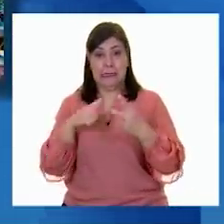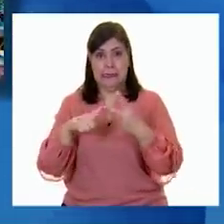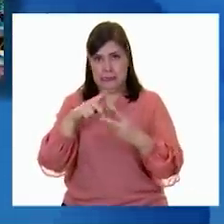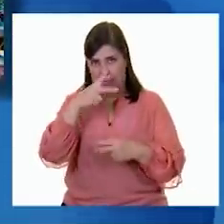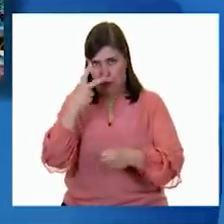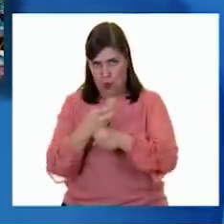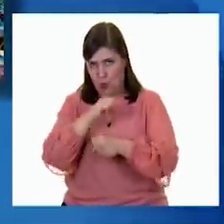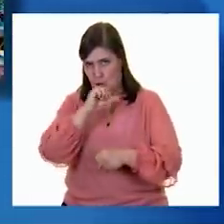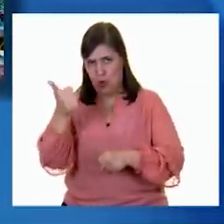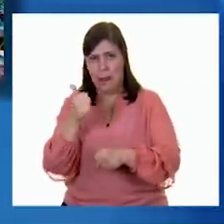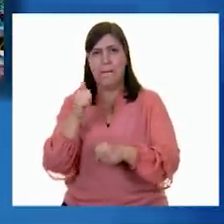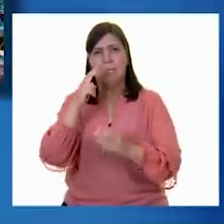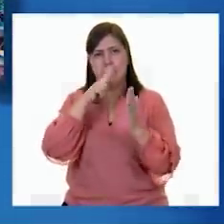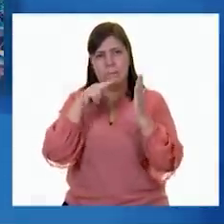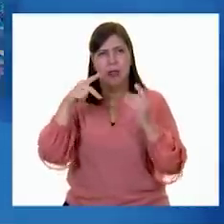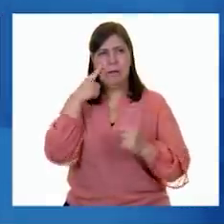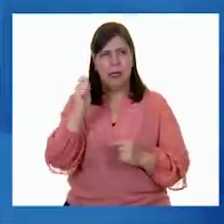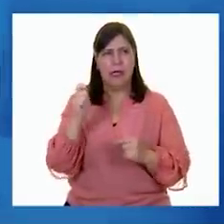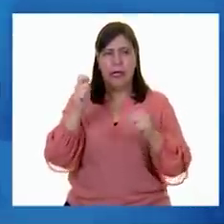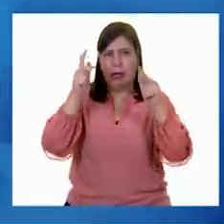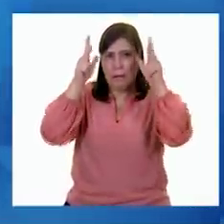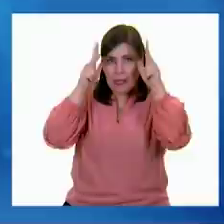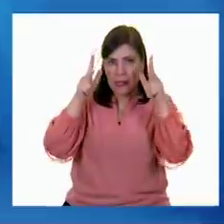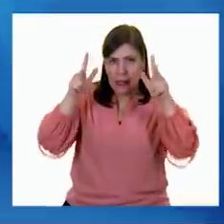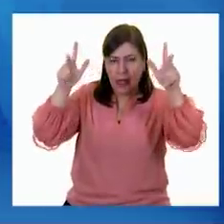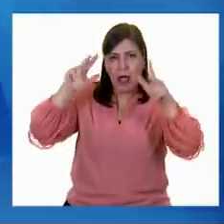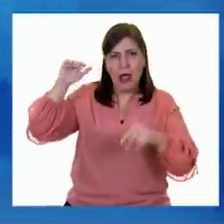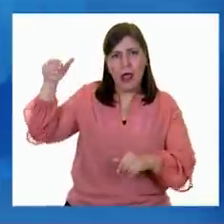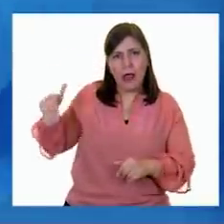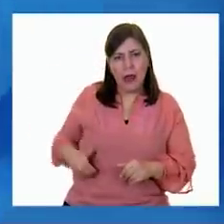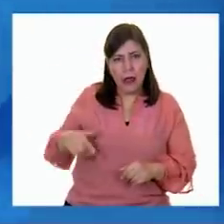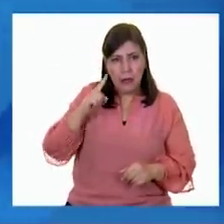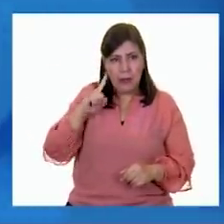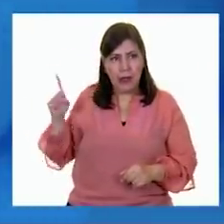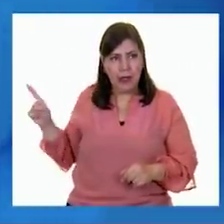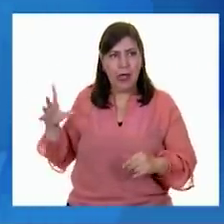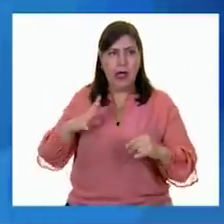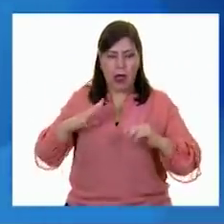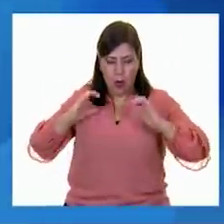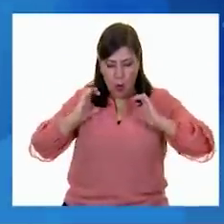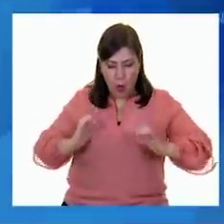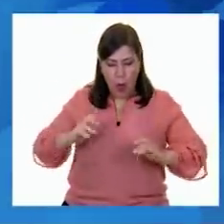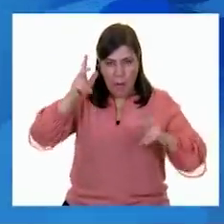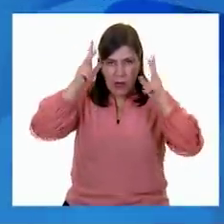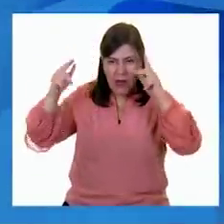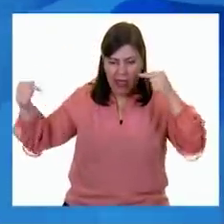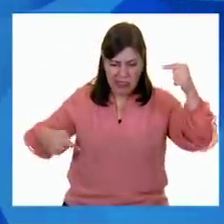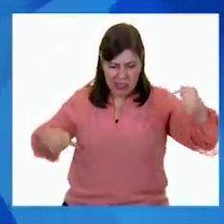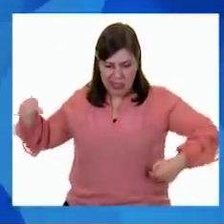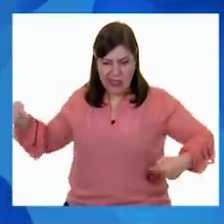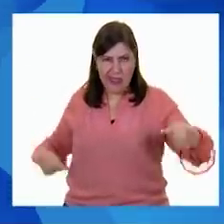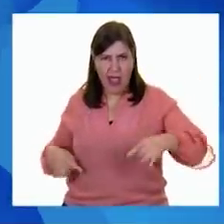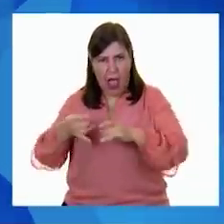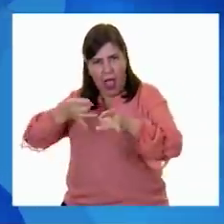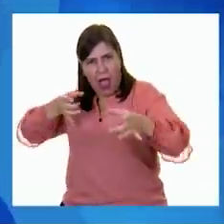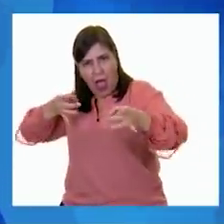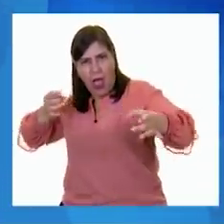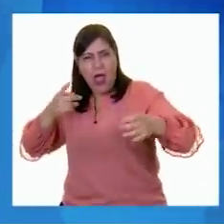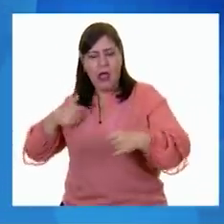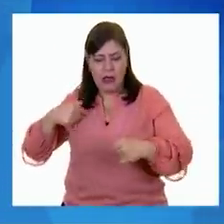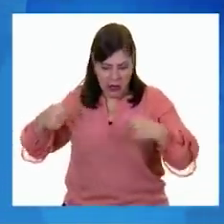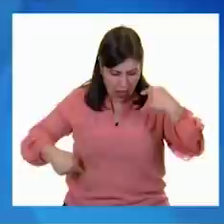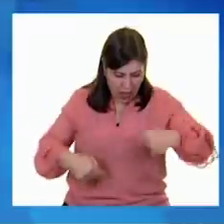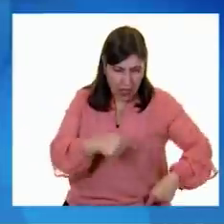muestro es El venado herido. En esta pintura, ella tiene cuerpo de venado y unas flechas picando varias partes de su